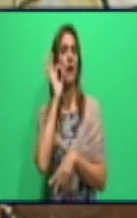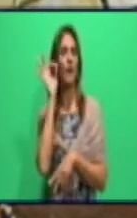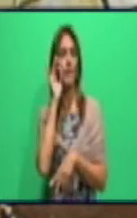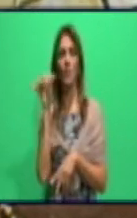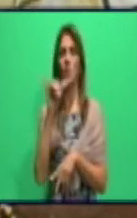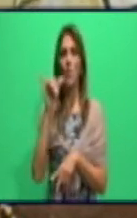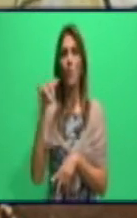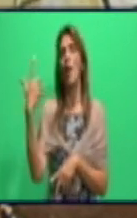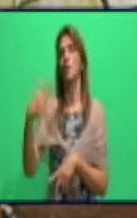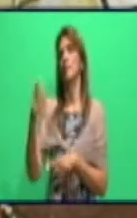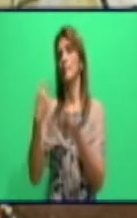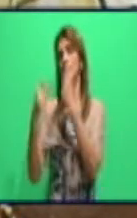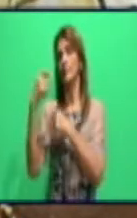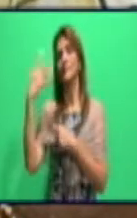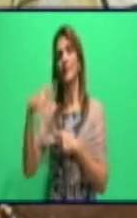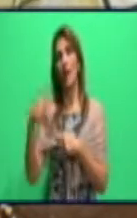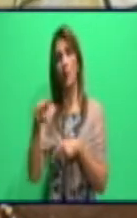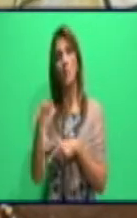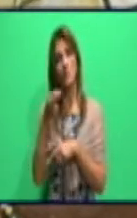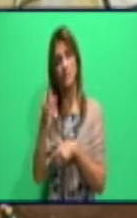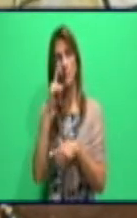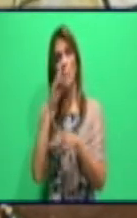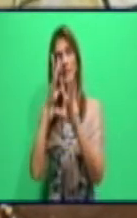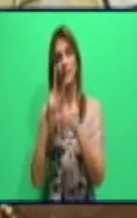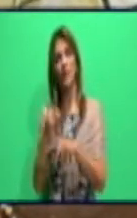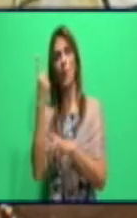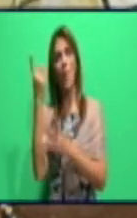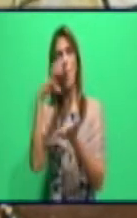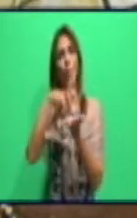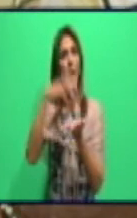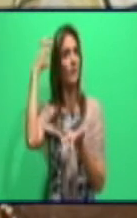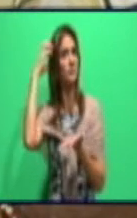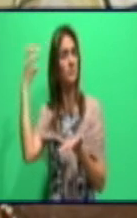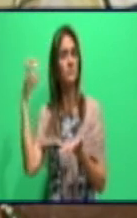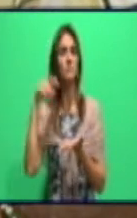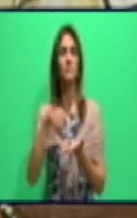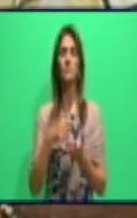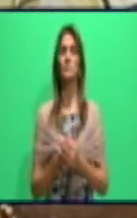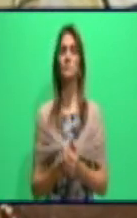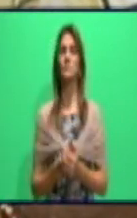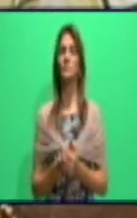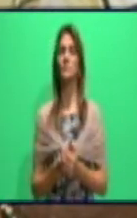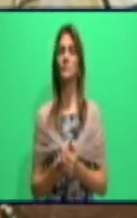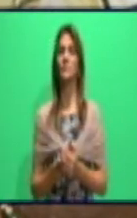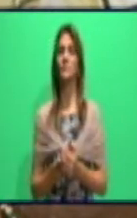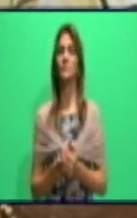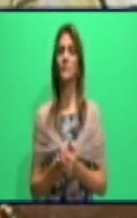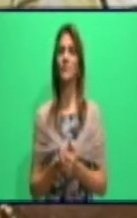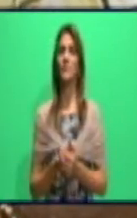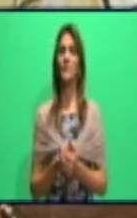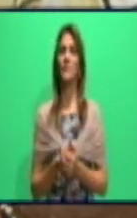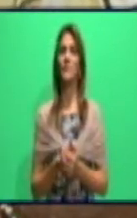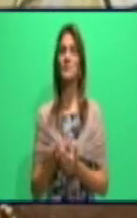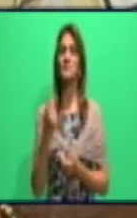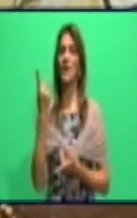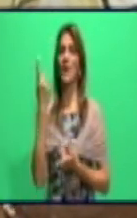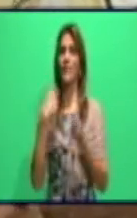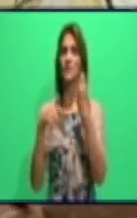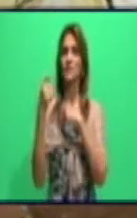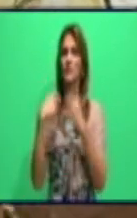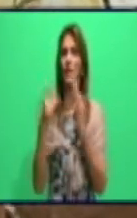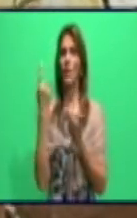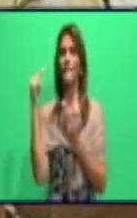sector estatal en el propio niquero en la bodega el fuerte despacho cuatro onzas de menos de arroz de